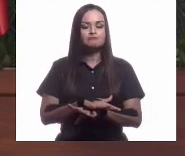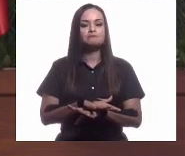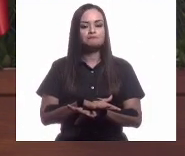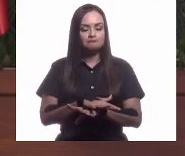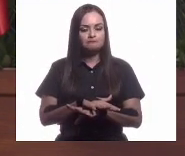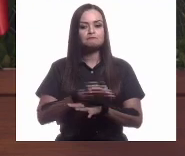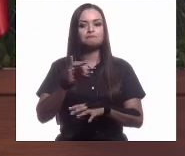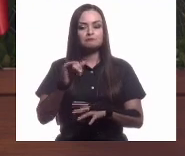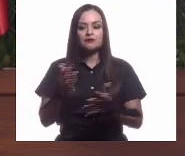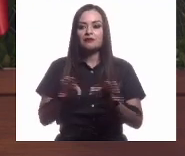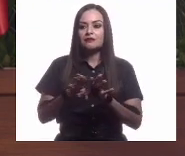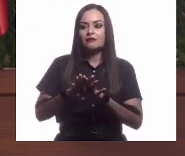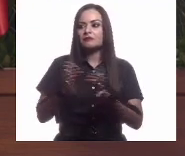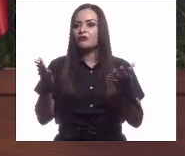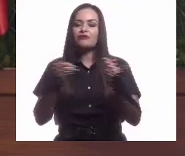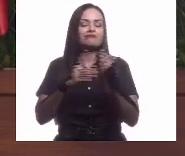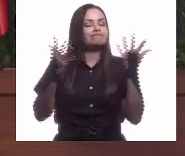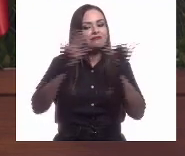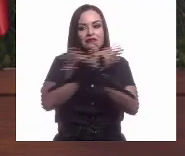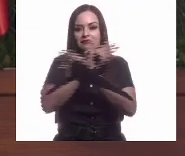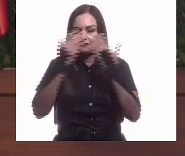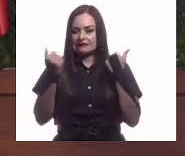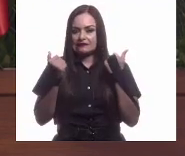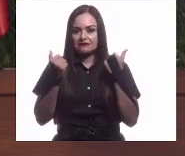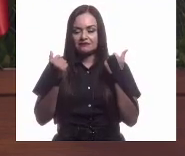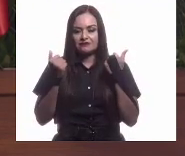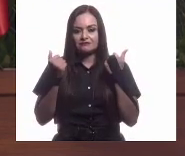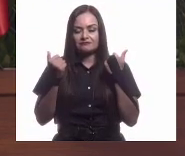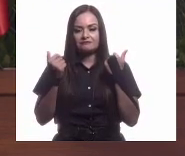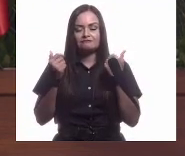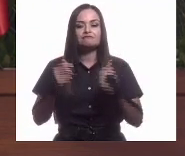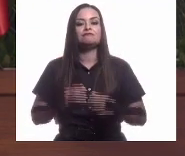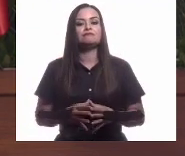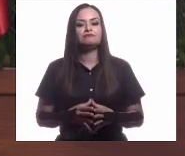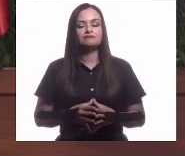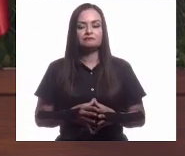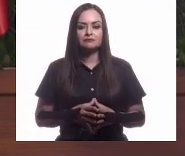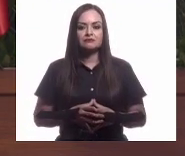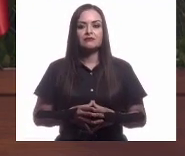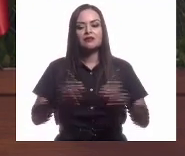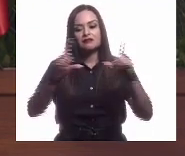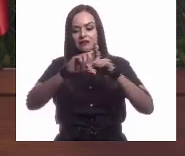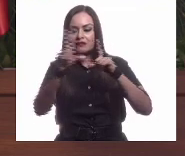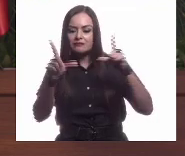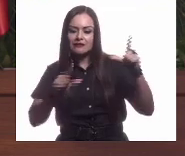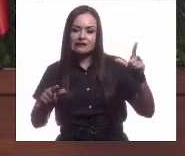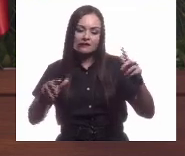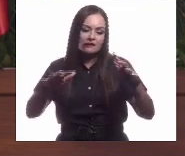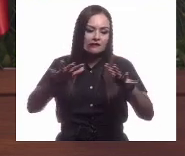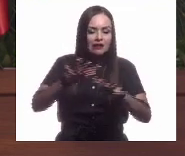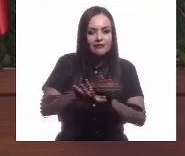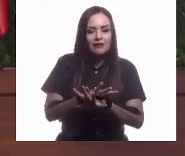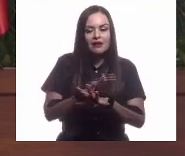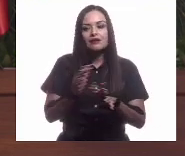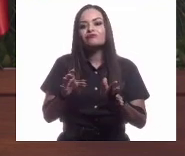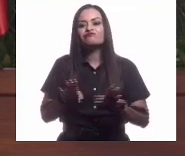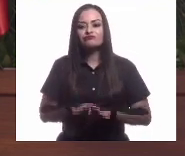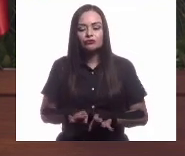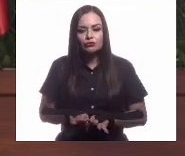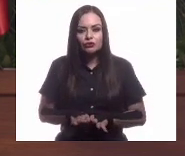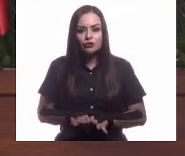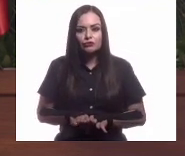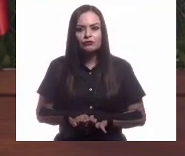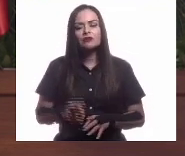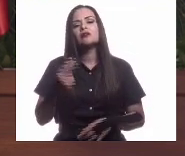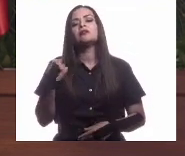y su rumbo es incierto. No está a discusión si el país debe cambiar. Estamos más